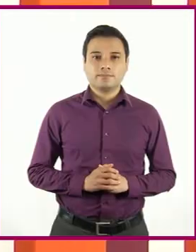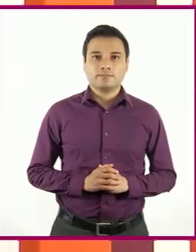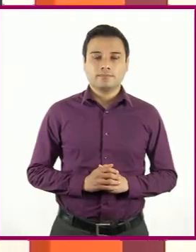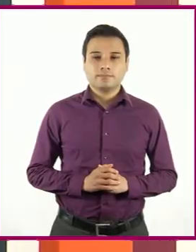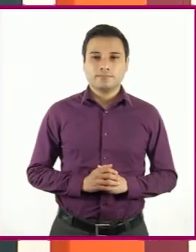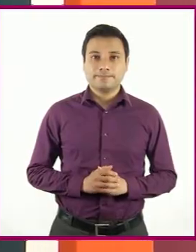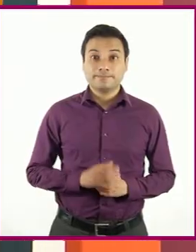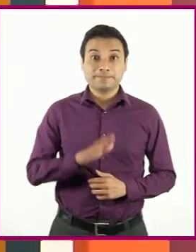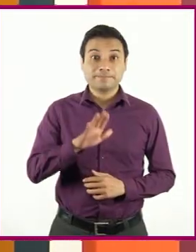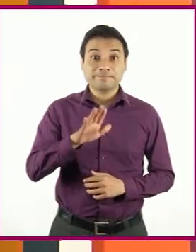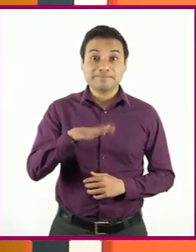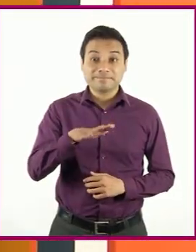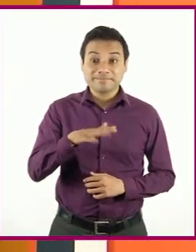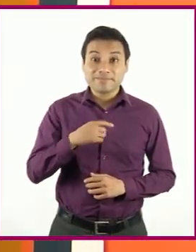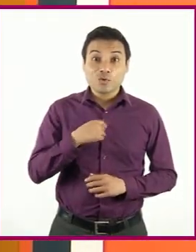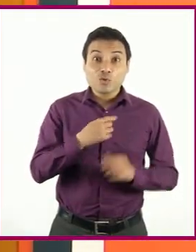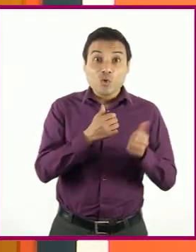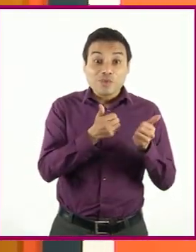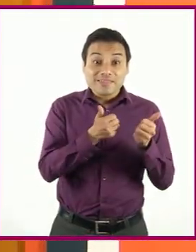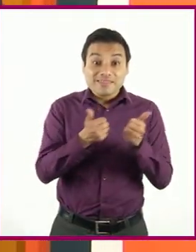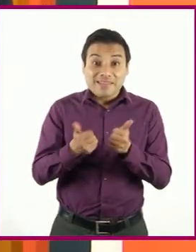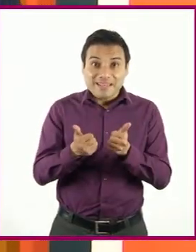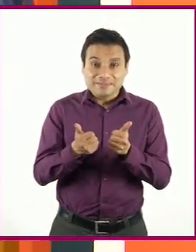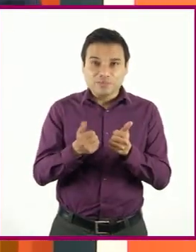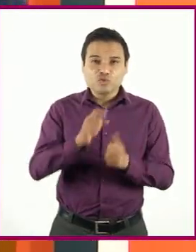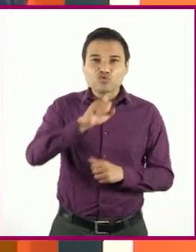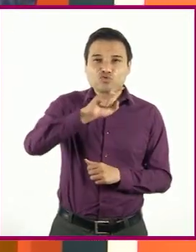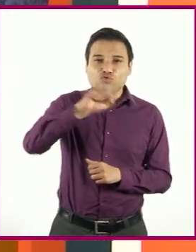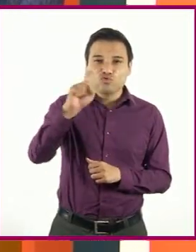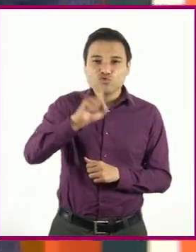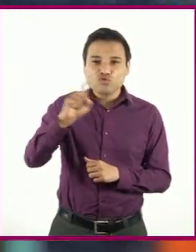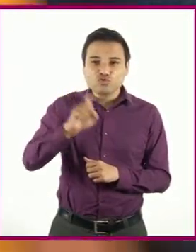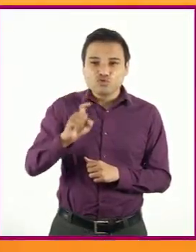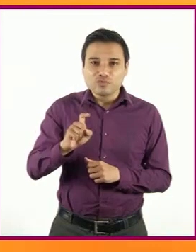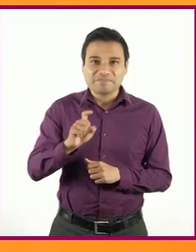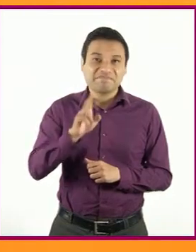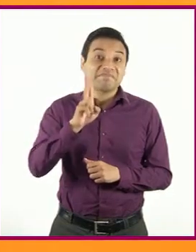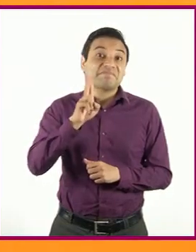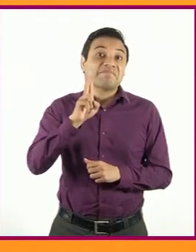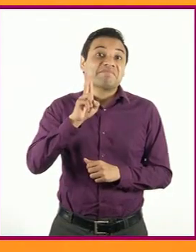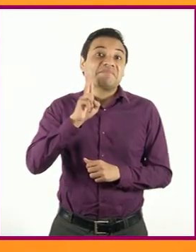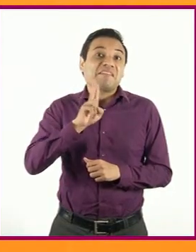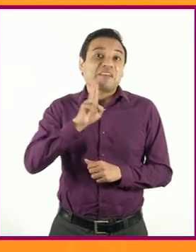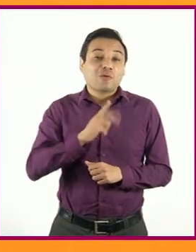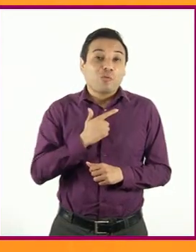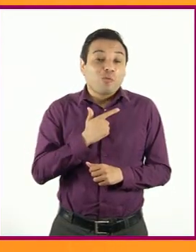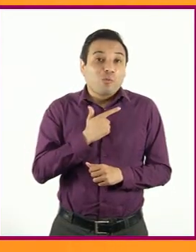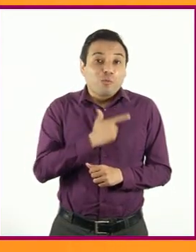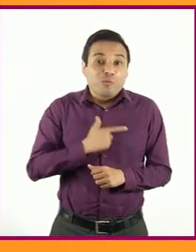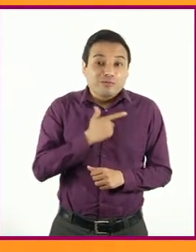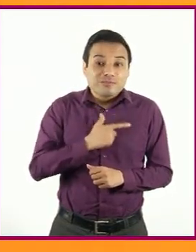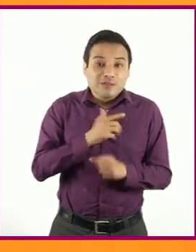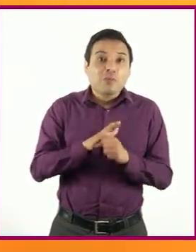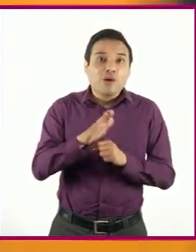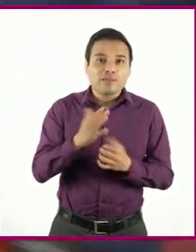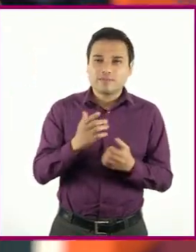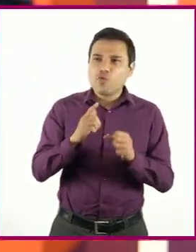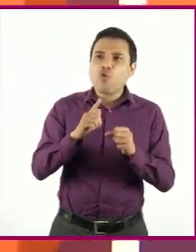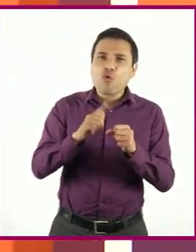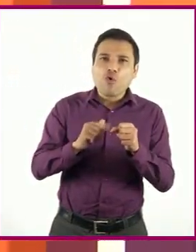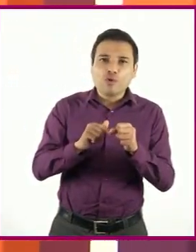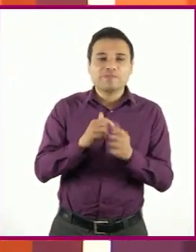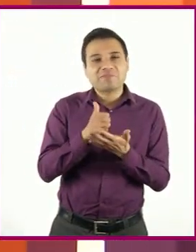Teresa, traje estas pinturas para que decidamos cuál vamos a emplear en nuestro prototipo. ¿Y qué colores trajiste?